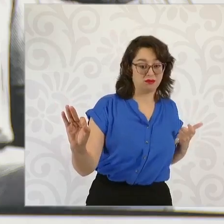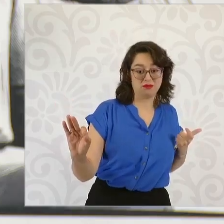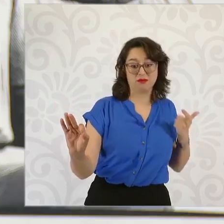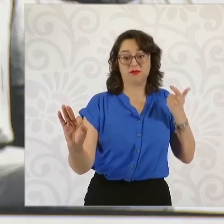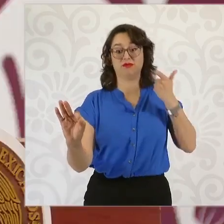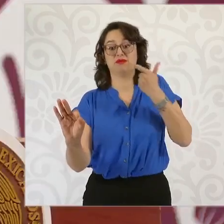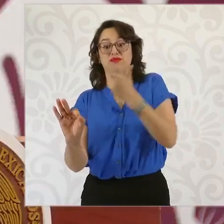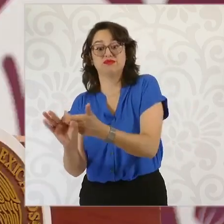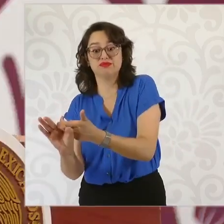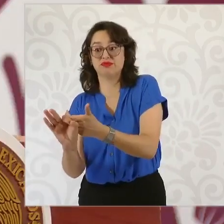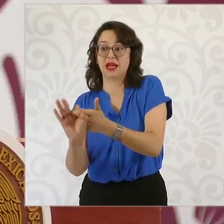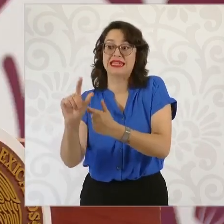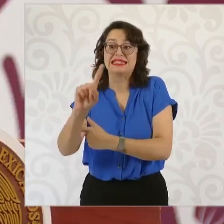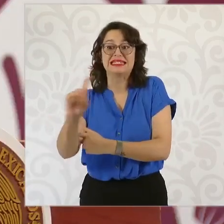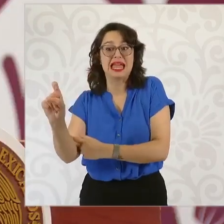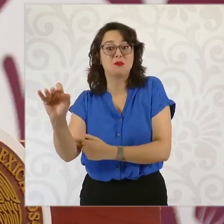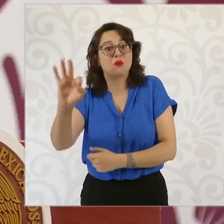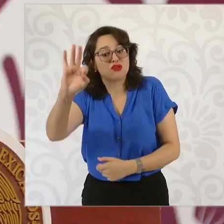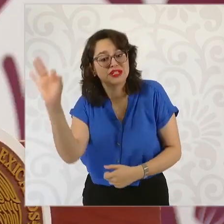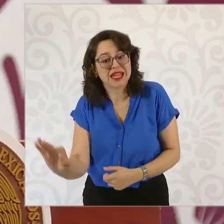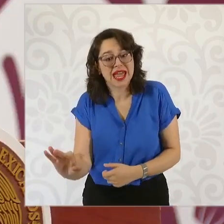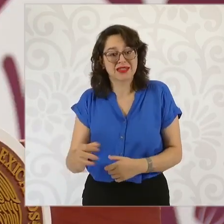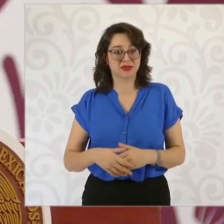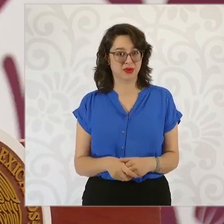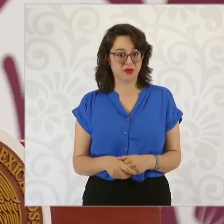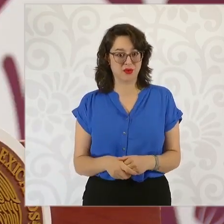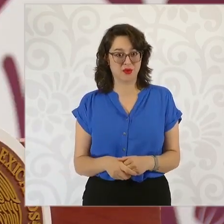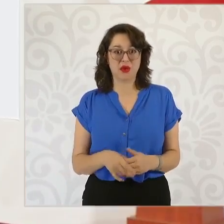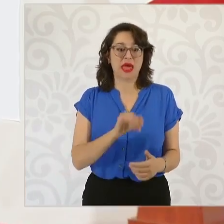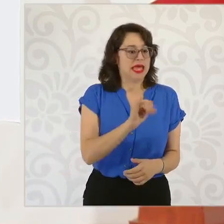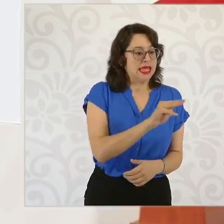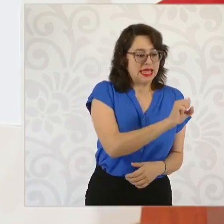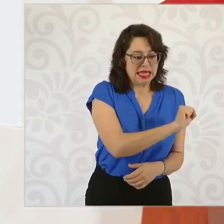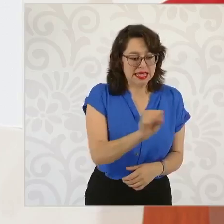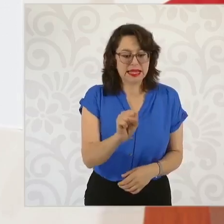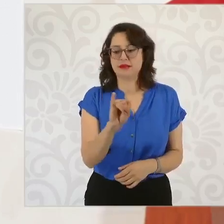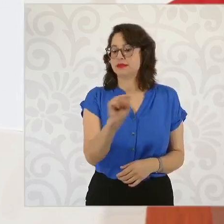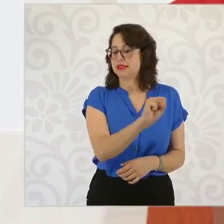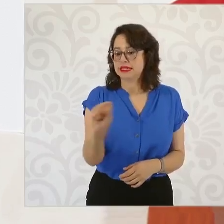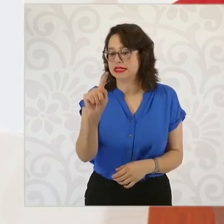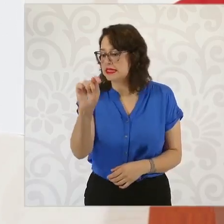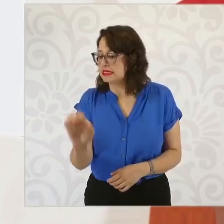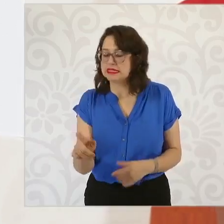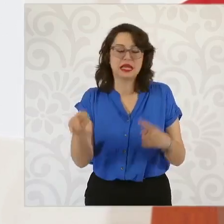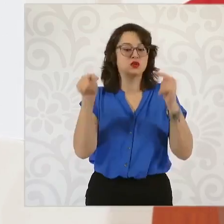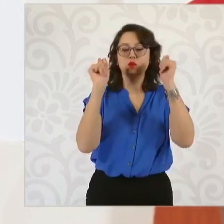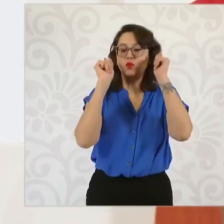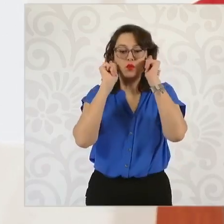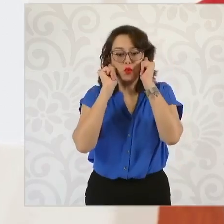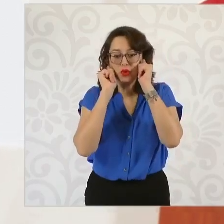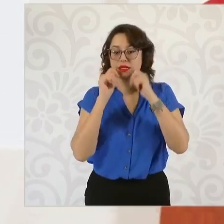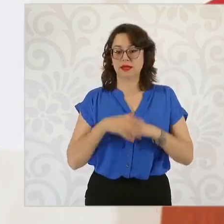y todos los trabajadores del Estado, si están en cuentas individuales